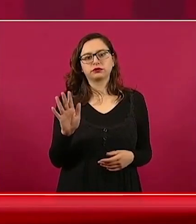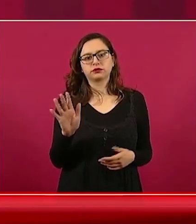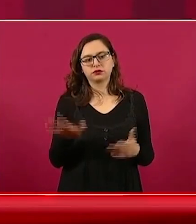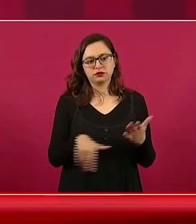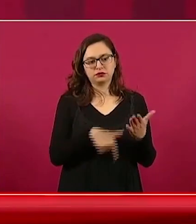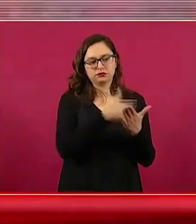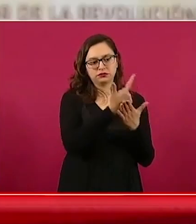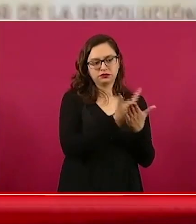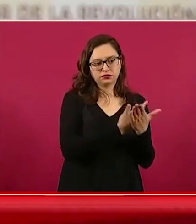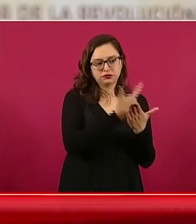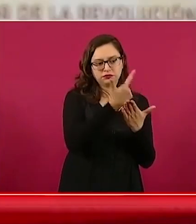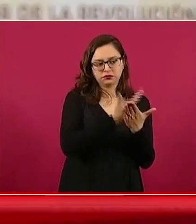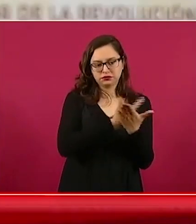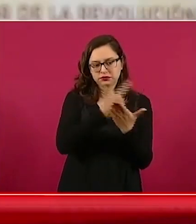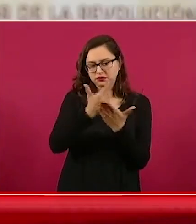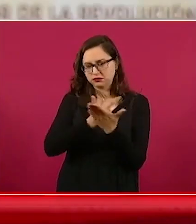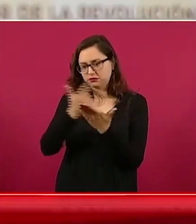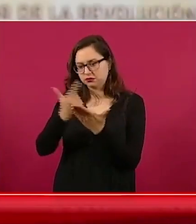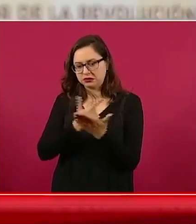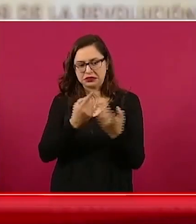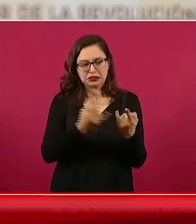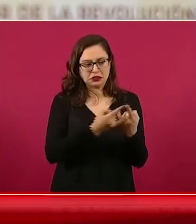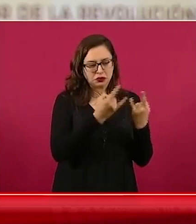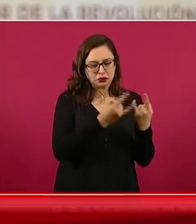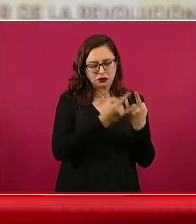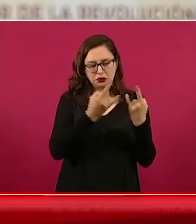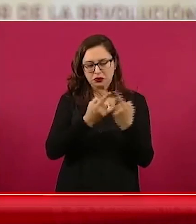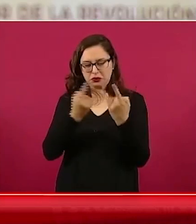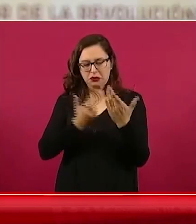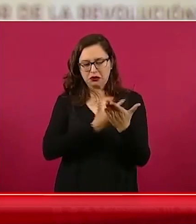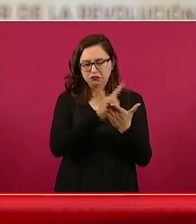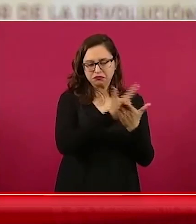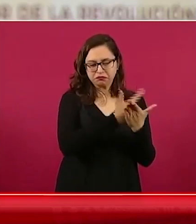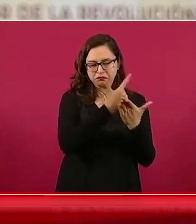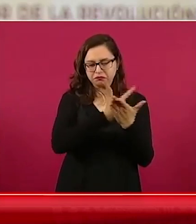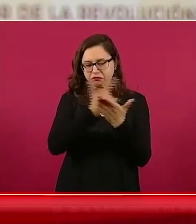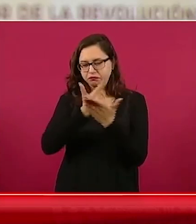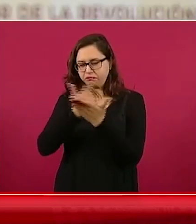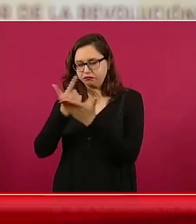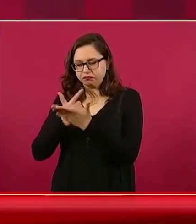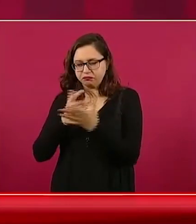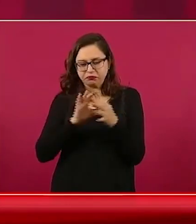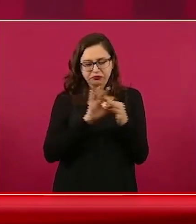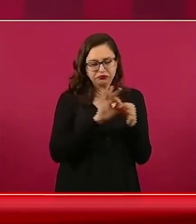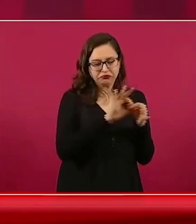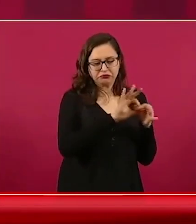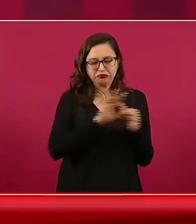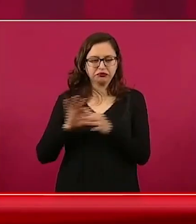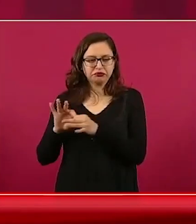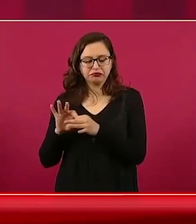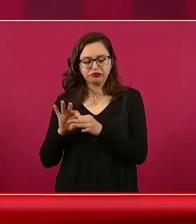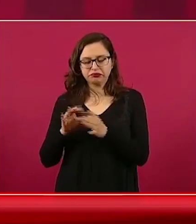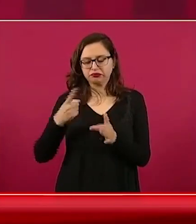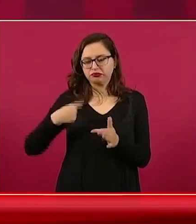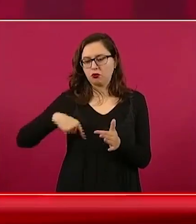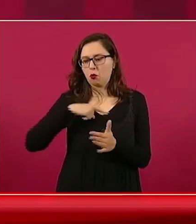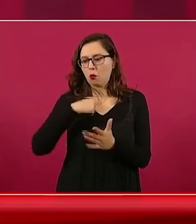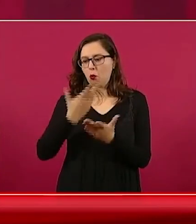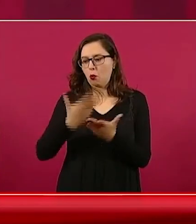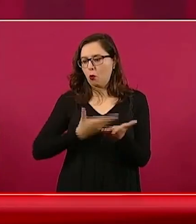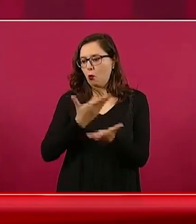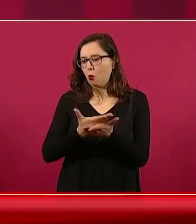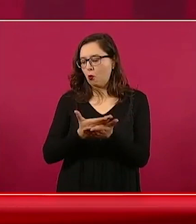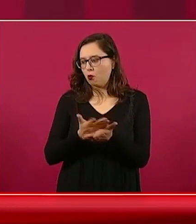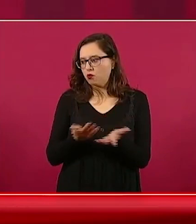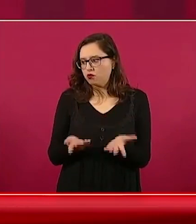relación de hechos, un relato, y ¿Qué podemos hacer